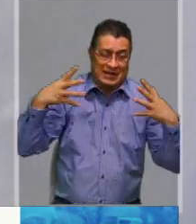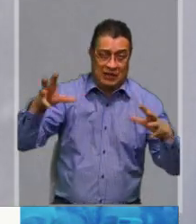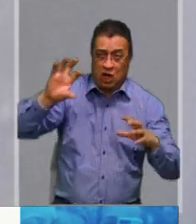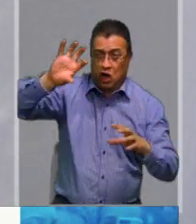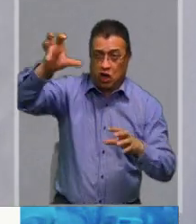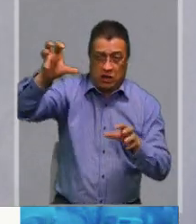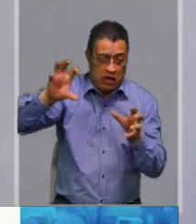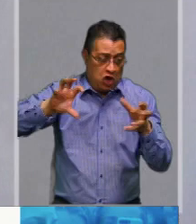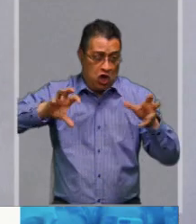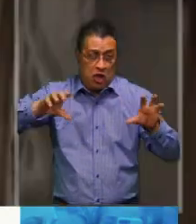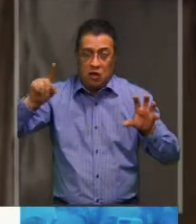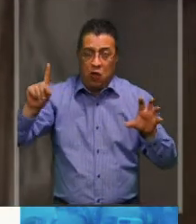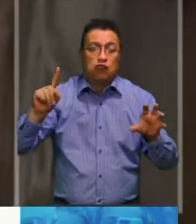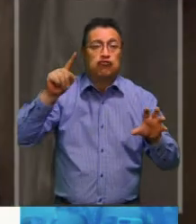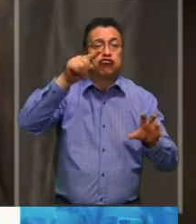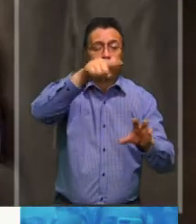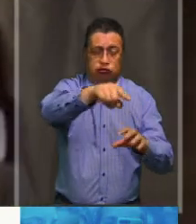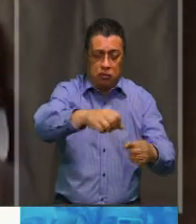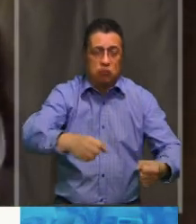que su régimen había lanzado.